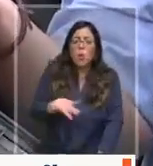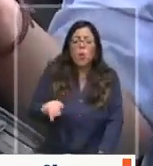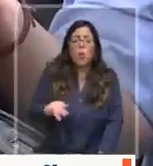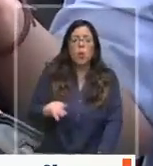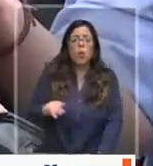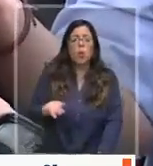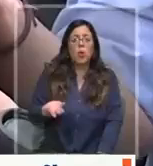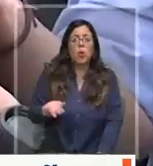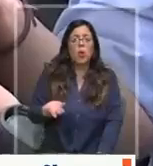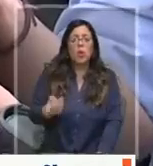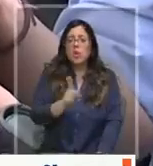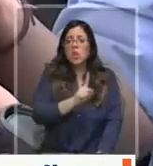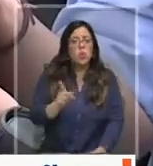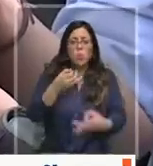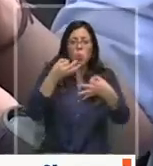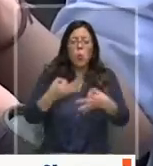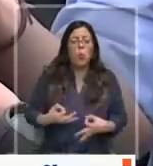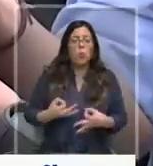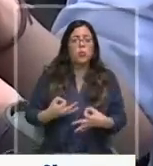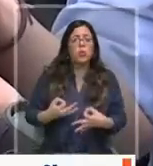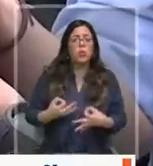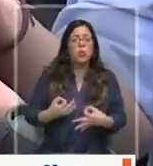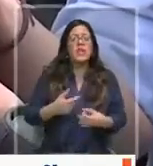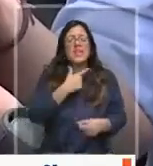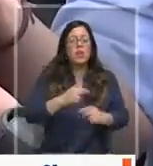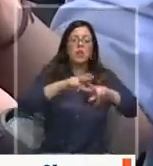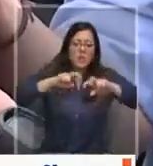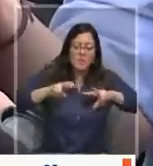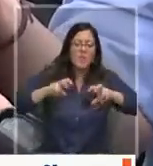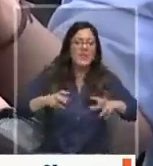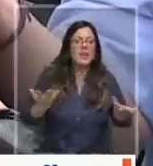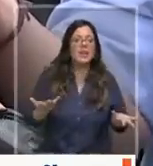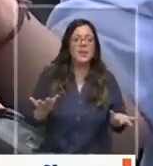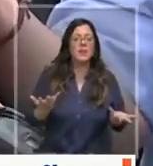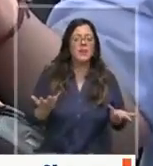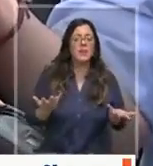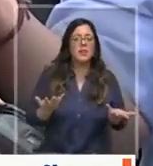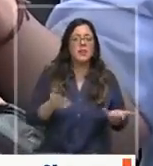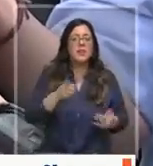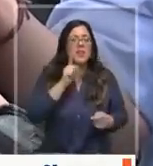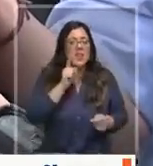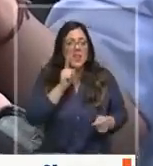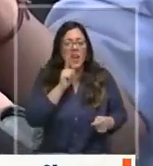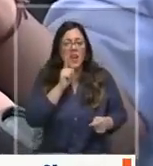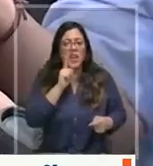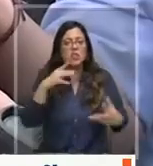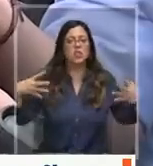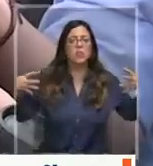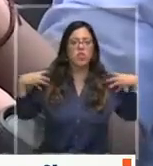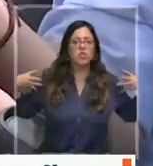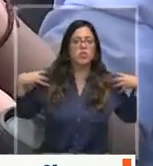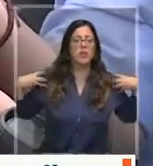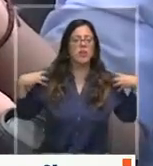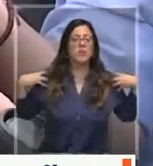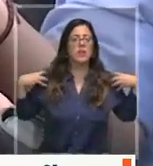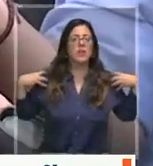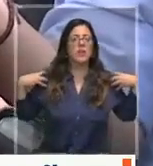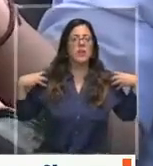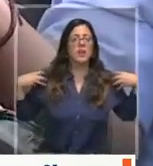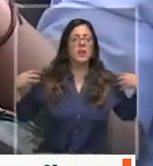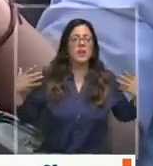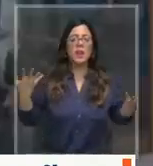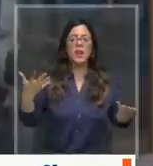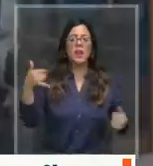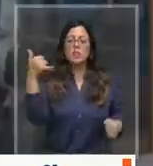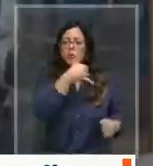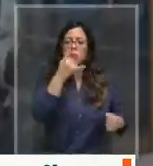quiero que investiguen efectivamente qué o quiénes están contaminando y efectivamente la gente la está